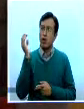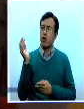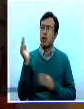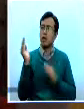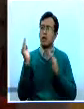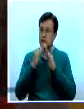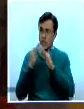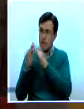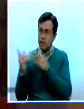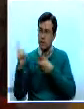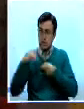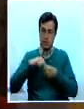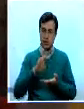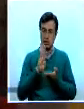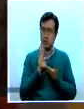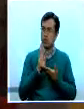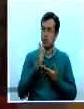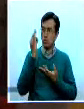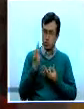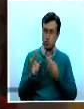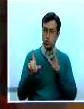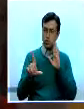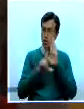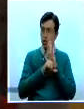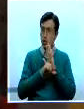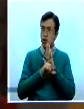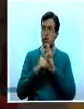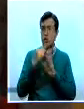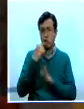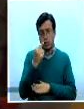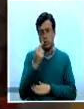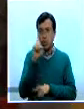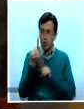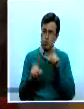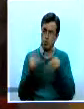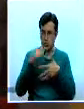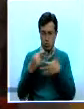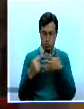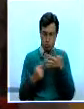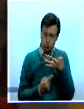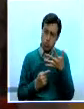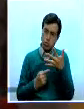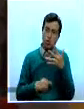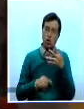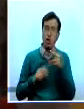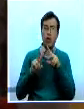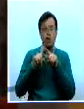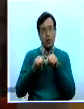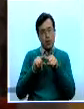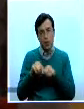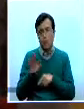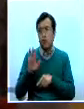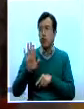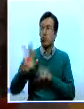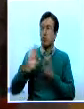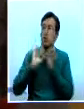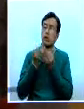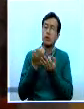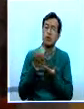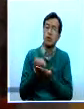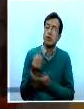a la seguridad social ya la ley de justicia laboral establece ciertos parámetros ciertos rangos en función de los ingresos familiares